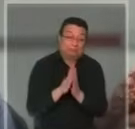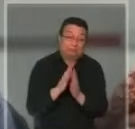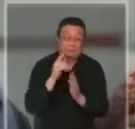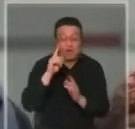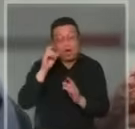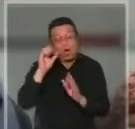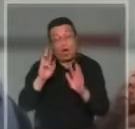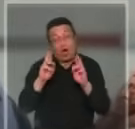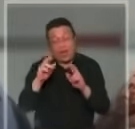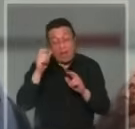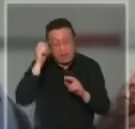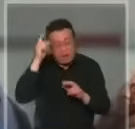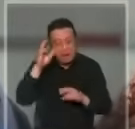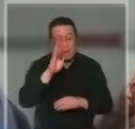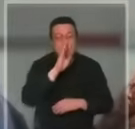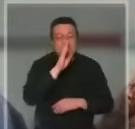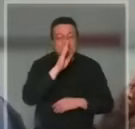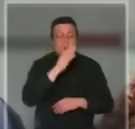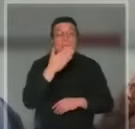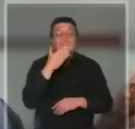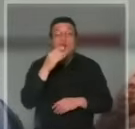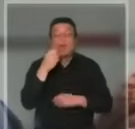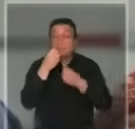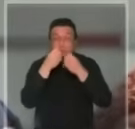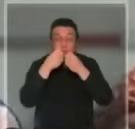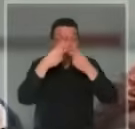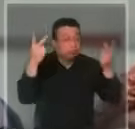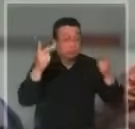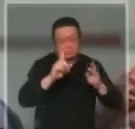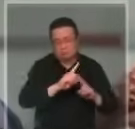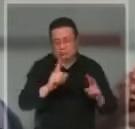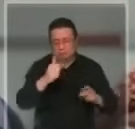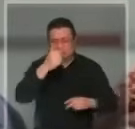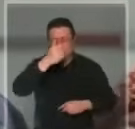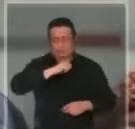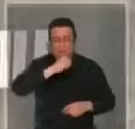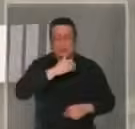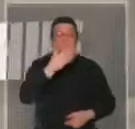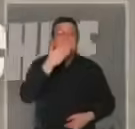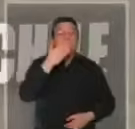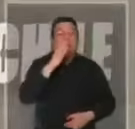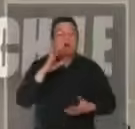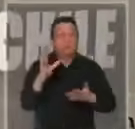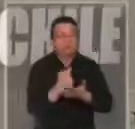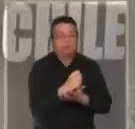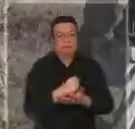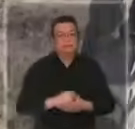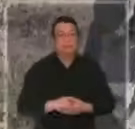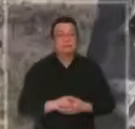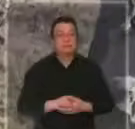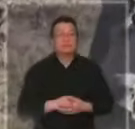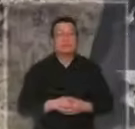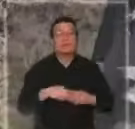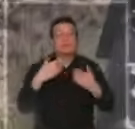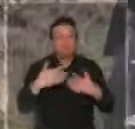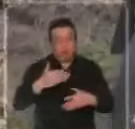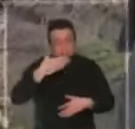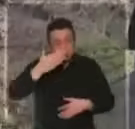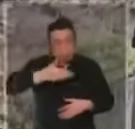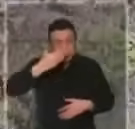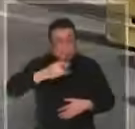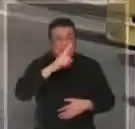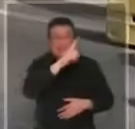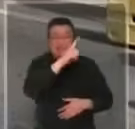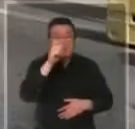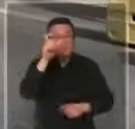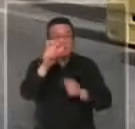entienda que estamos en el momento en que mientras más reservada la investigación, mejor aseguramos su éxito. Por ahora ya han declarado más de 100 personas en el